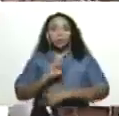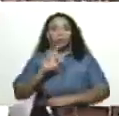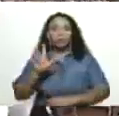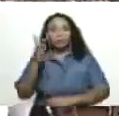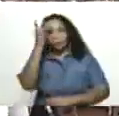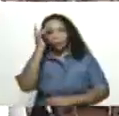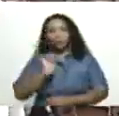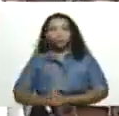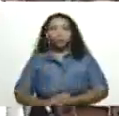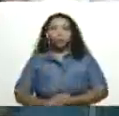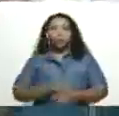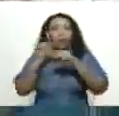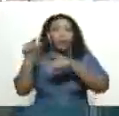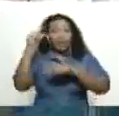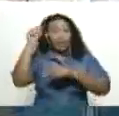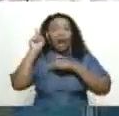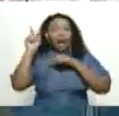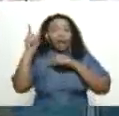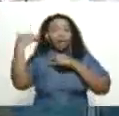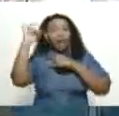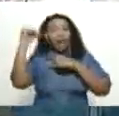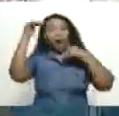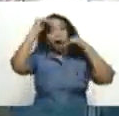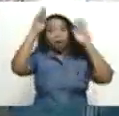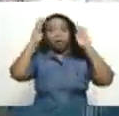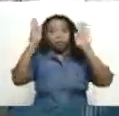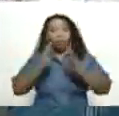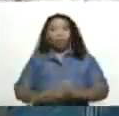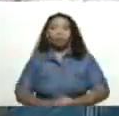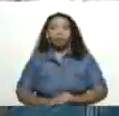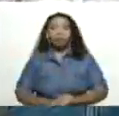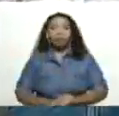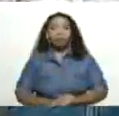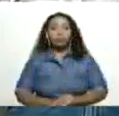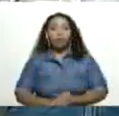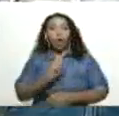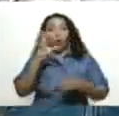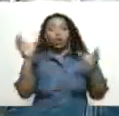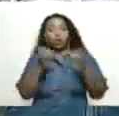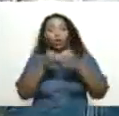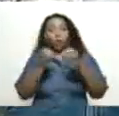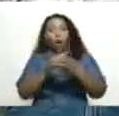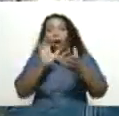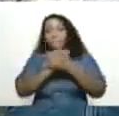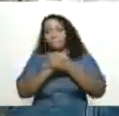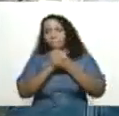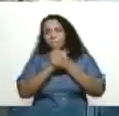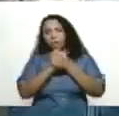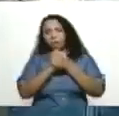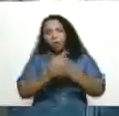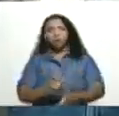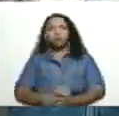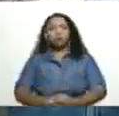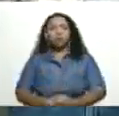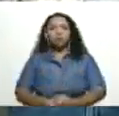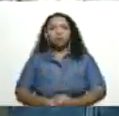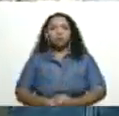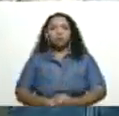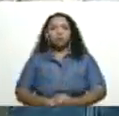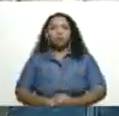Y ese día ya había la tensión. Un grupo de camaradas de